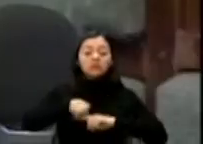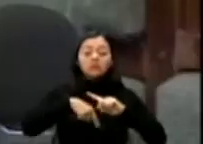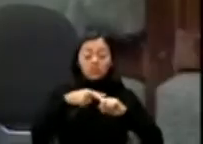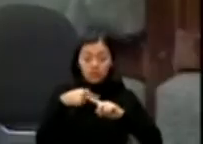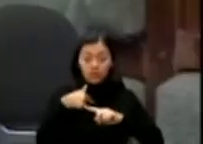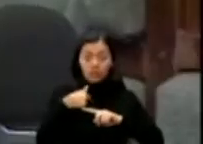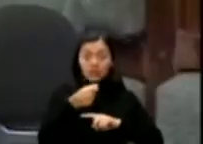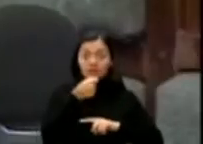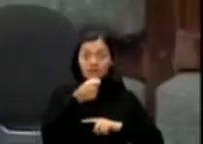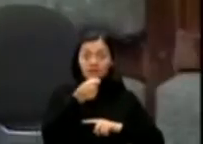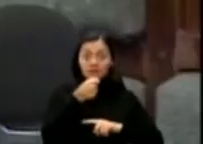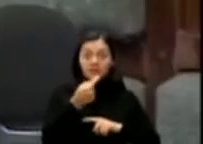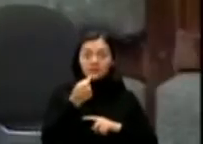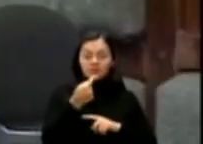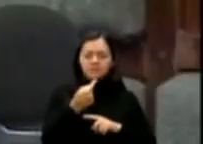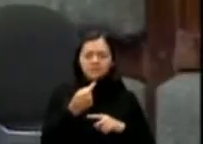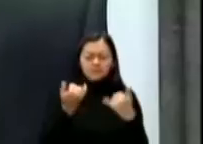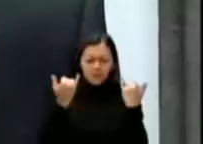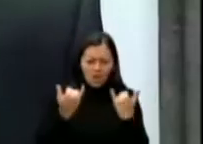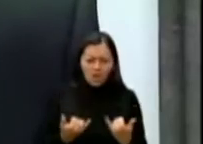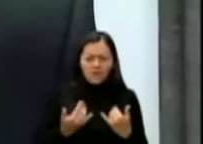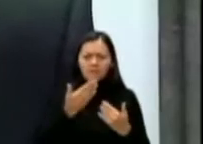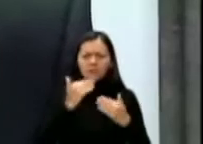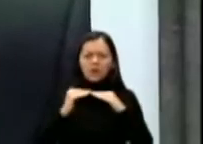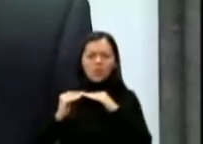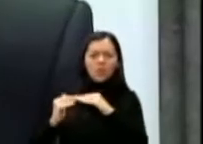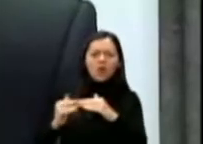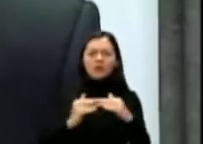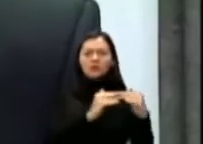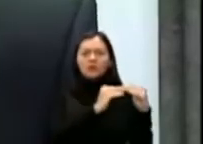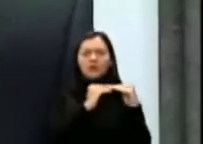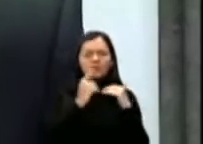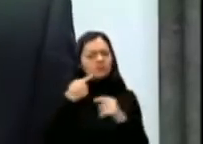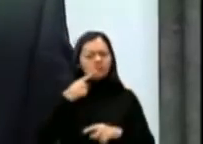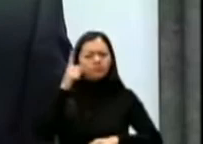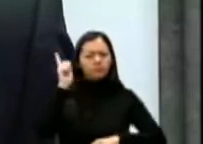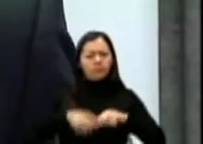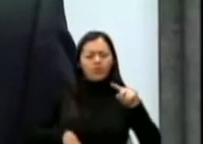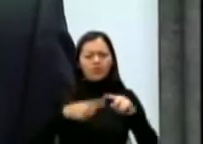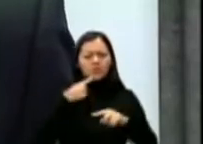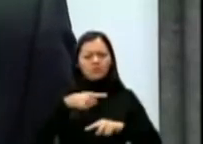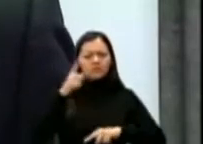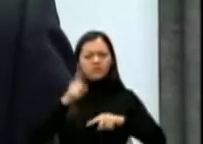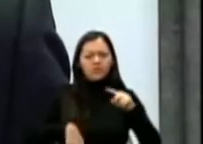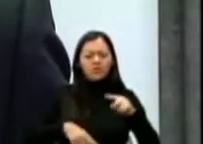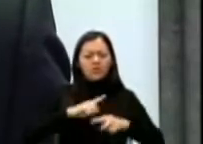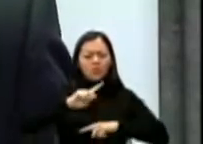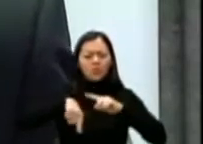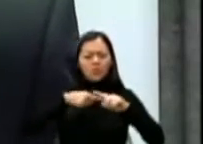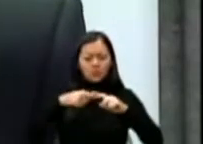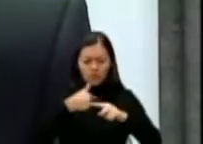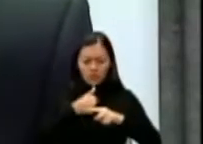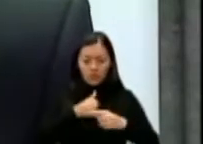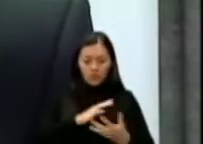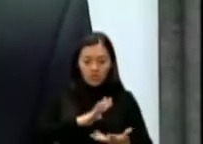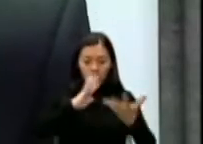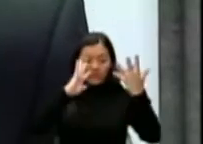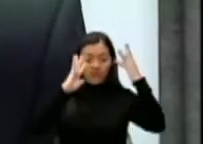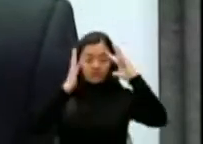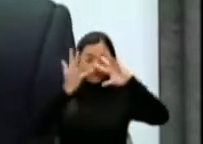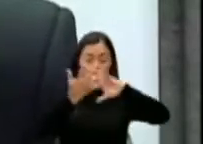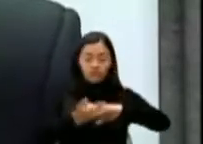de que el mejor momento para hablar de equidad pues porque no podemos dejar de mencionar que cuando llegamos a la revolución ciudadana